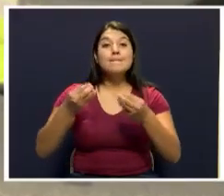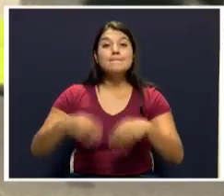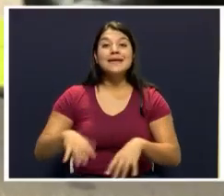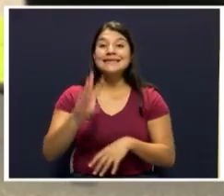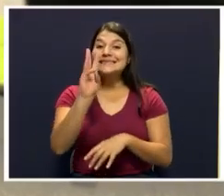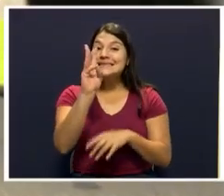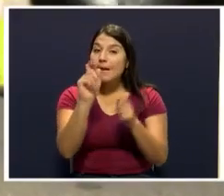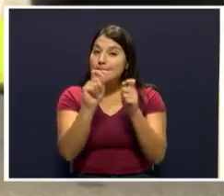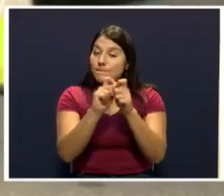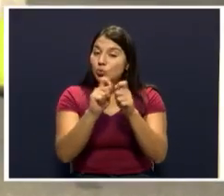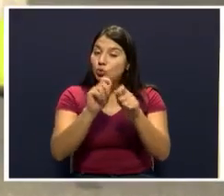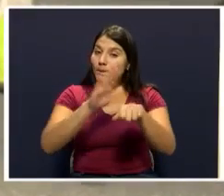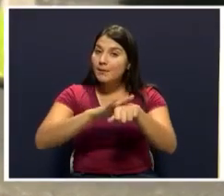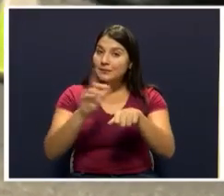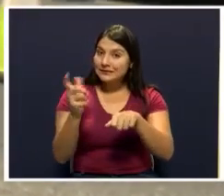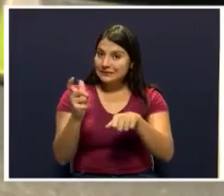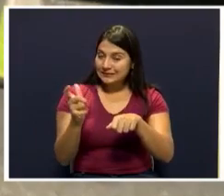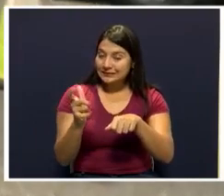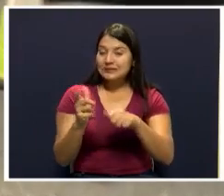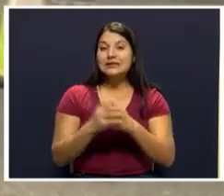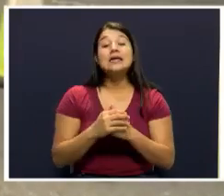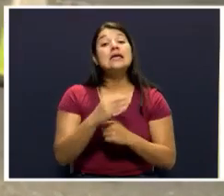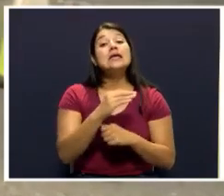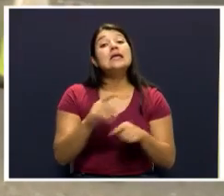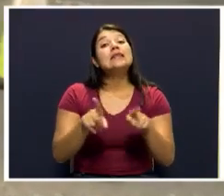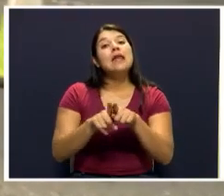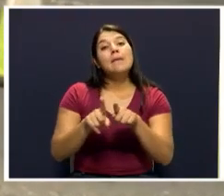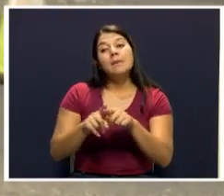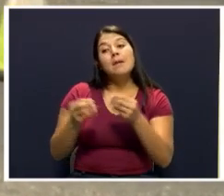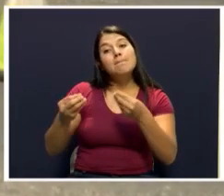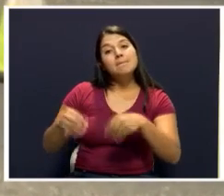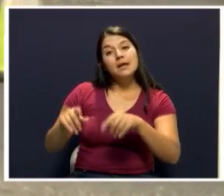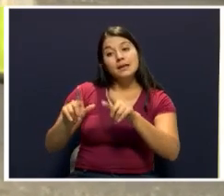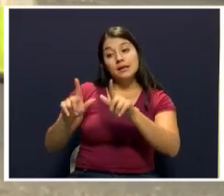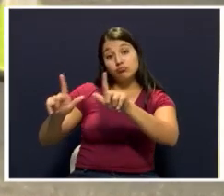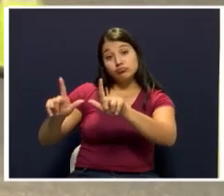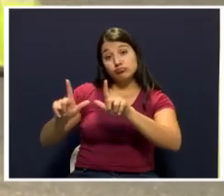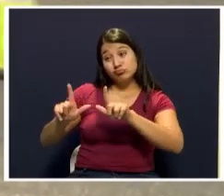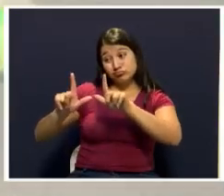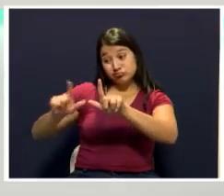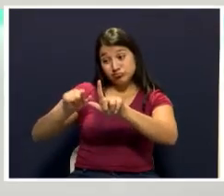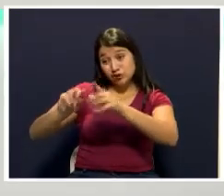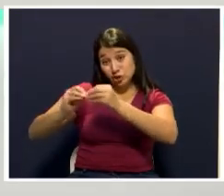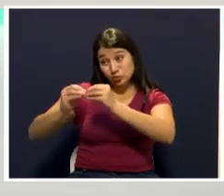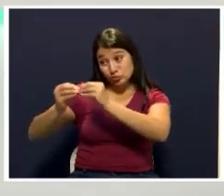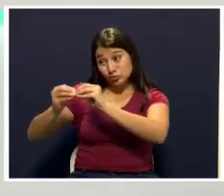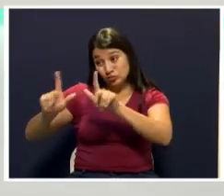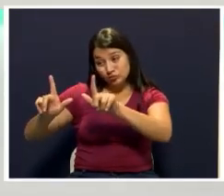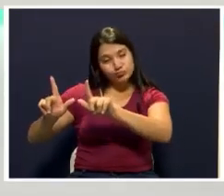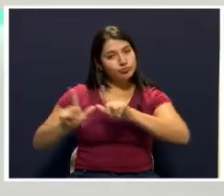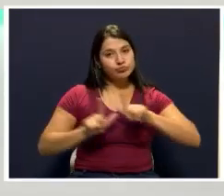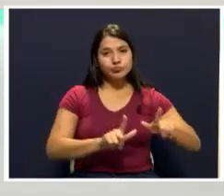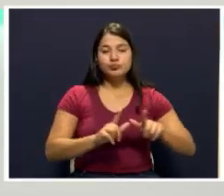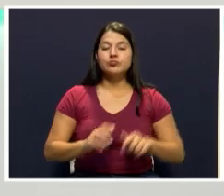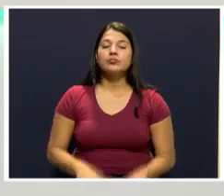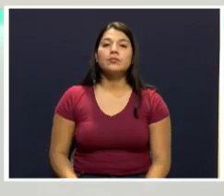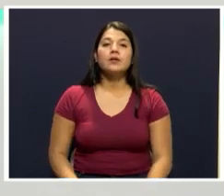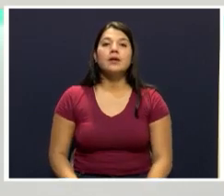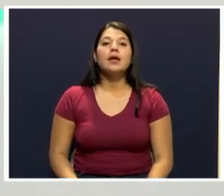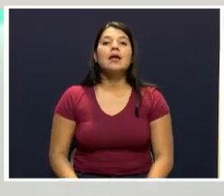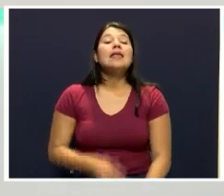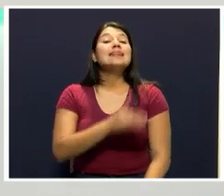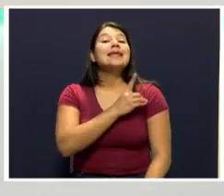puntos en su licencia de conducir y podrá también perder las placas de su vehículo. La Dirección General